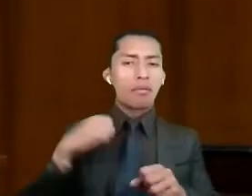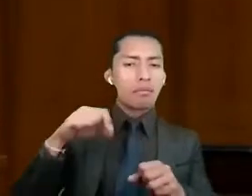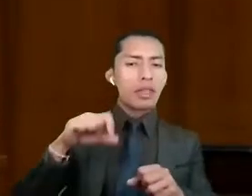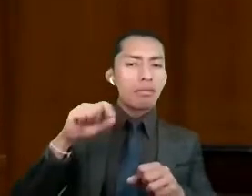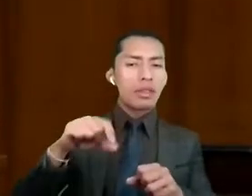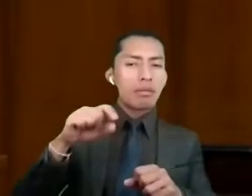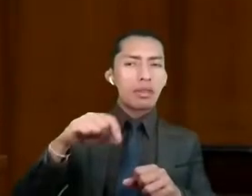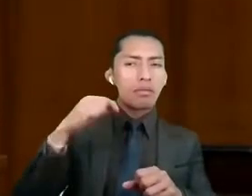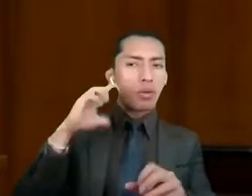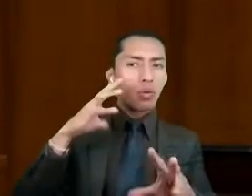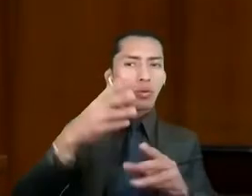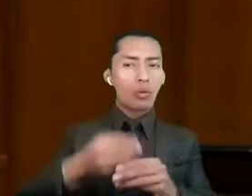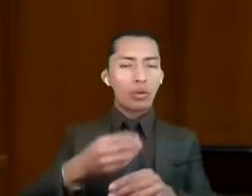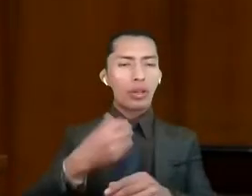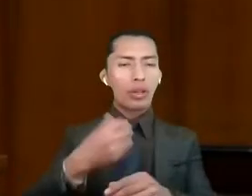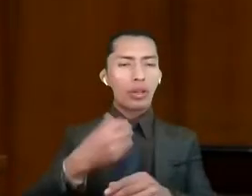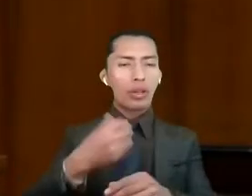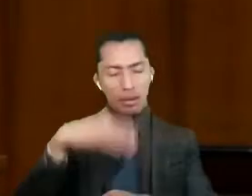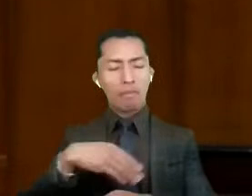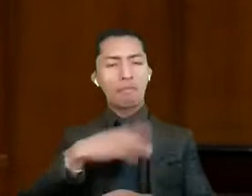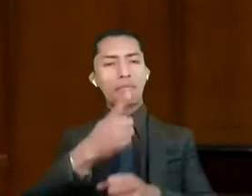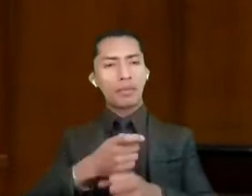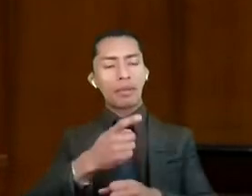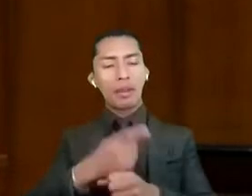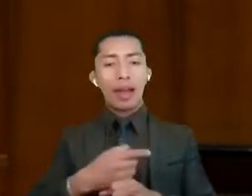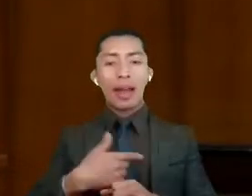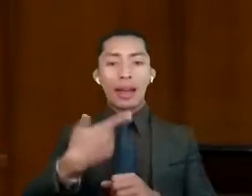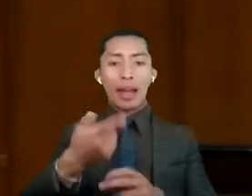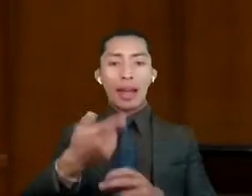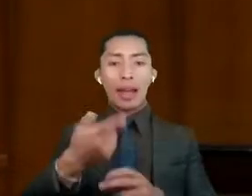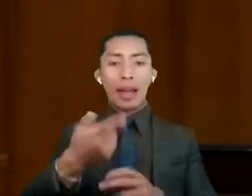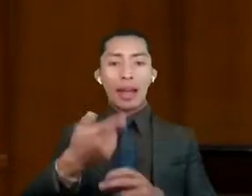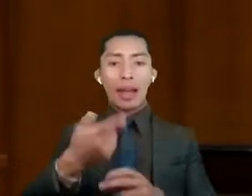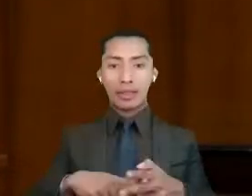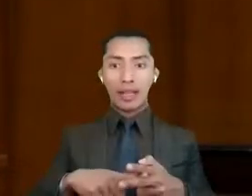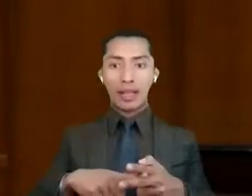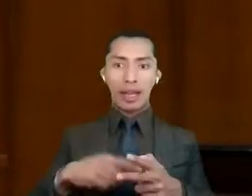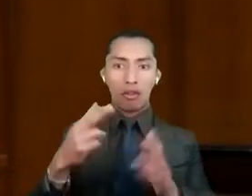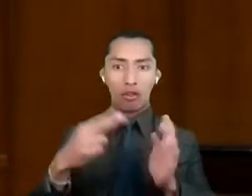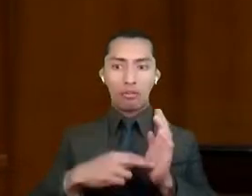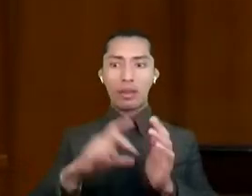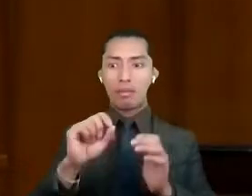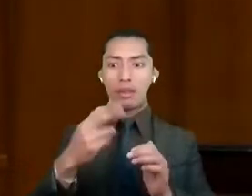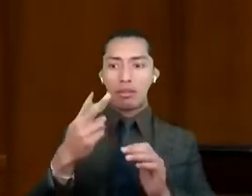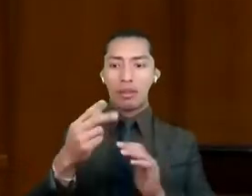anteriores. Primero, en los primeros 7 meses del año ocurrieron